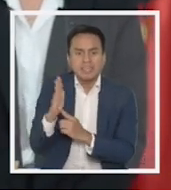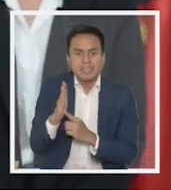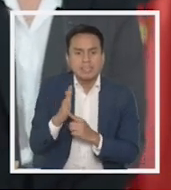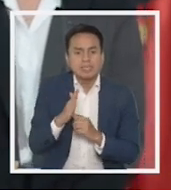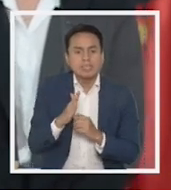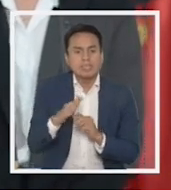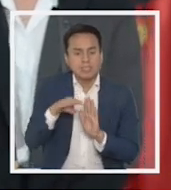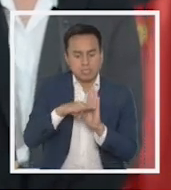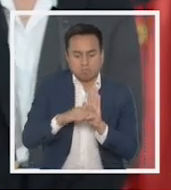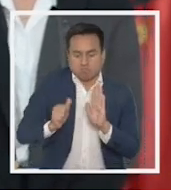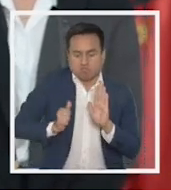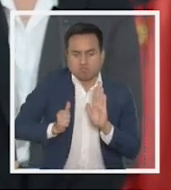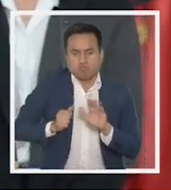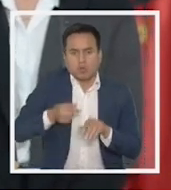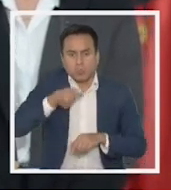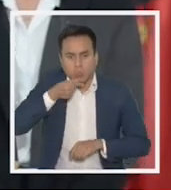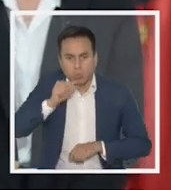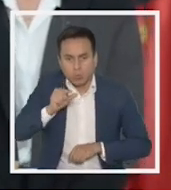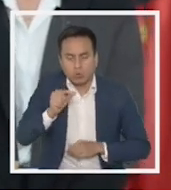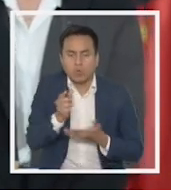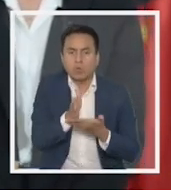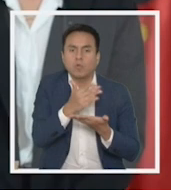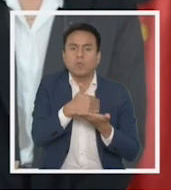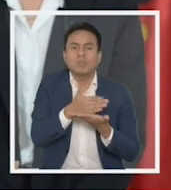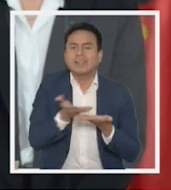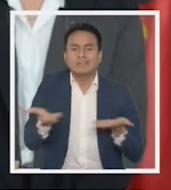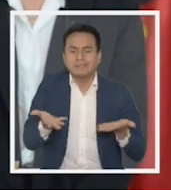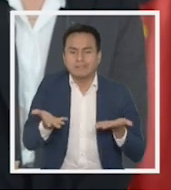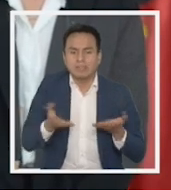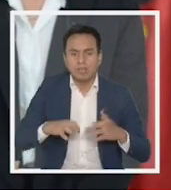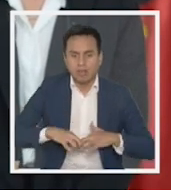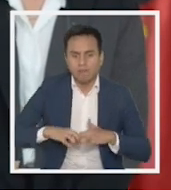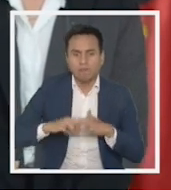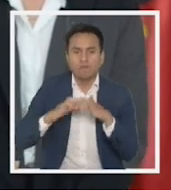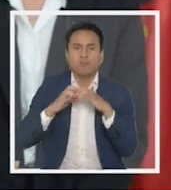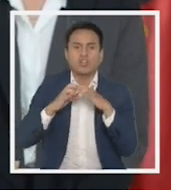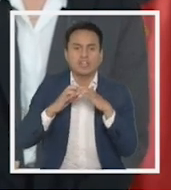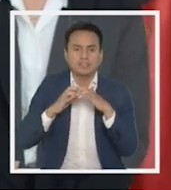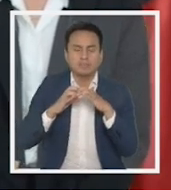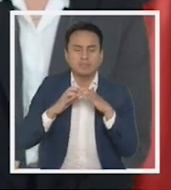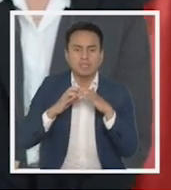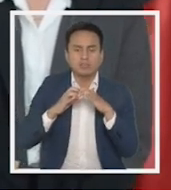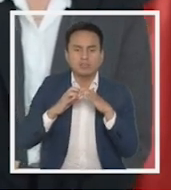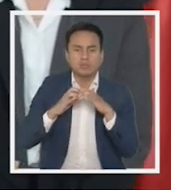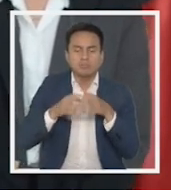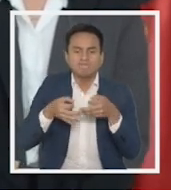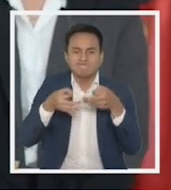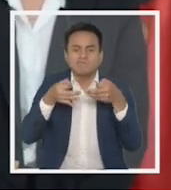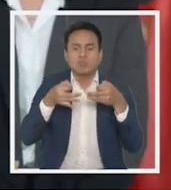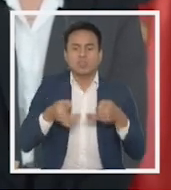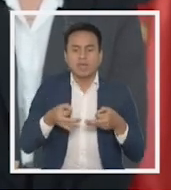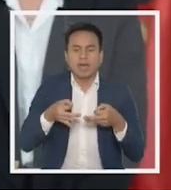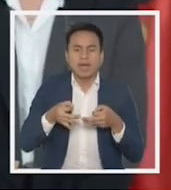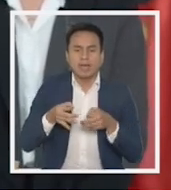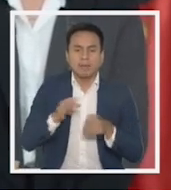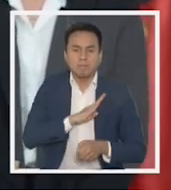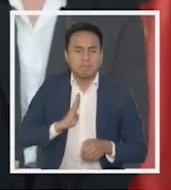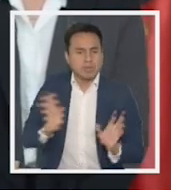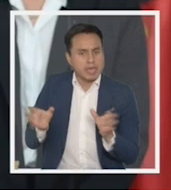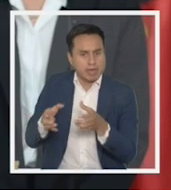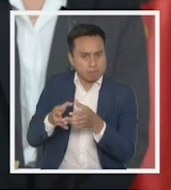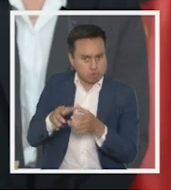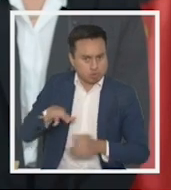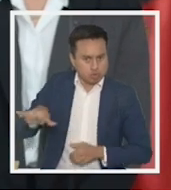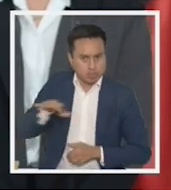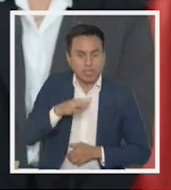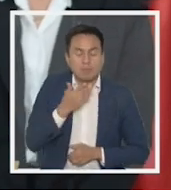de fortalecimiento de seguridad para sus miembros y de mejorar los protocolos con los que se actúan.